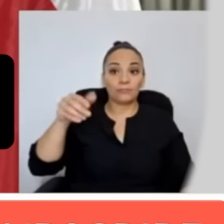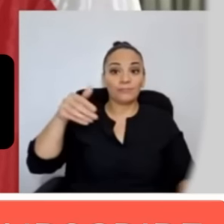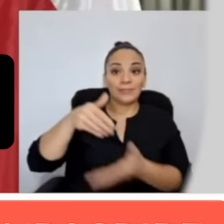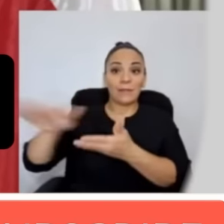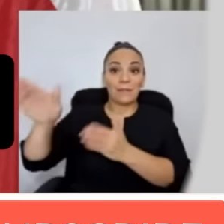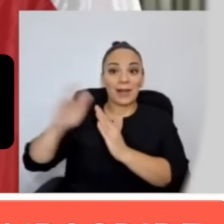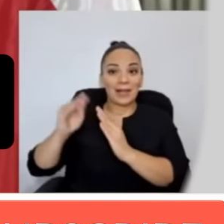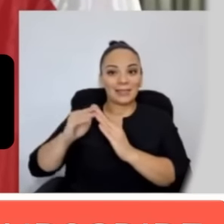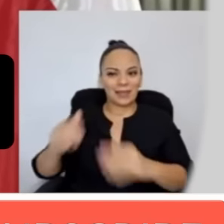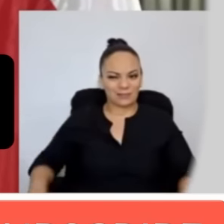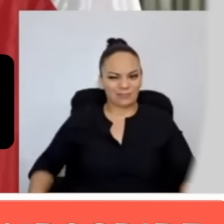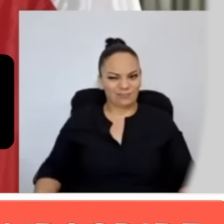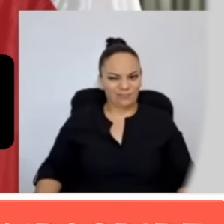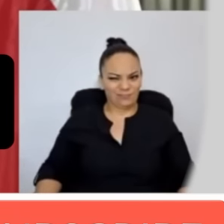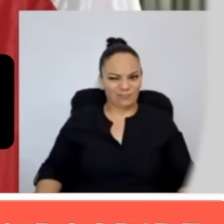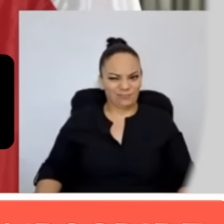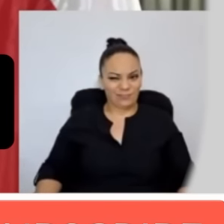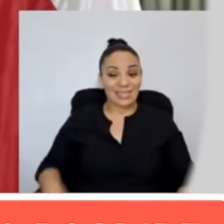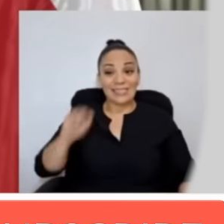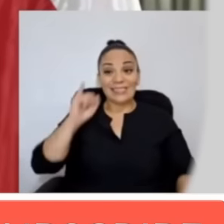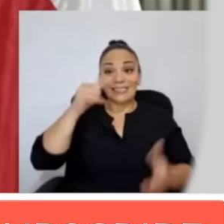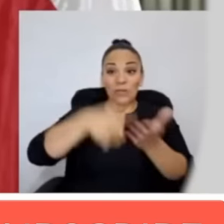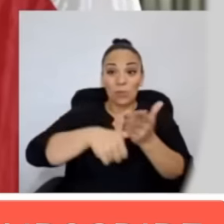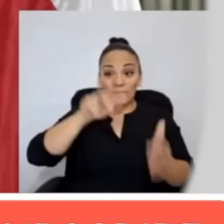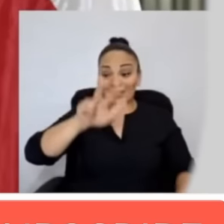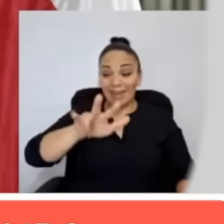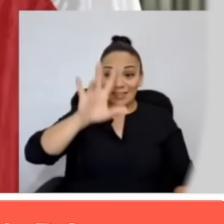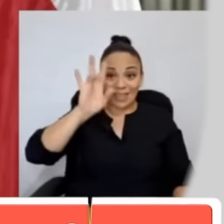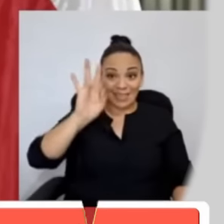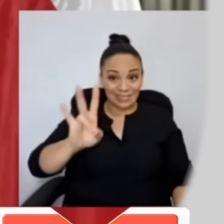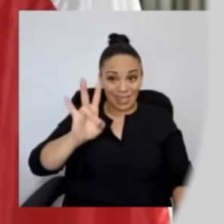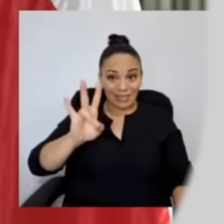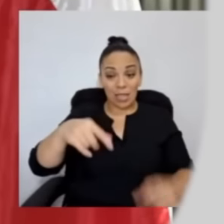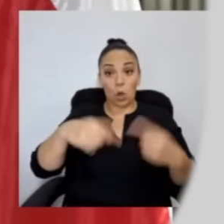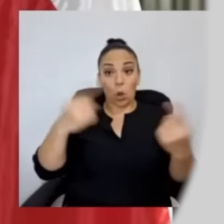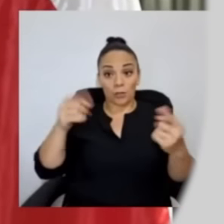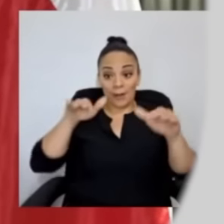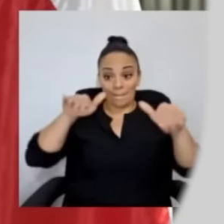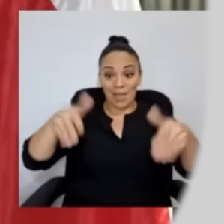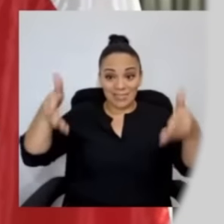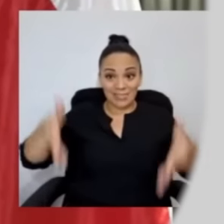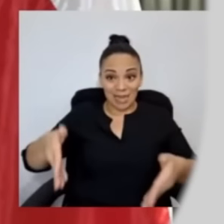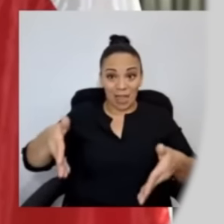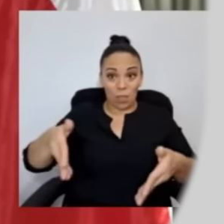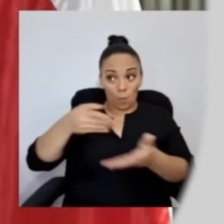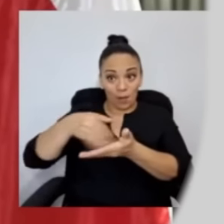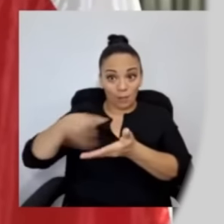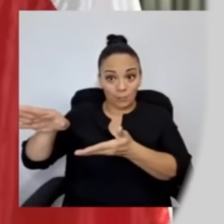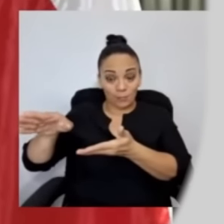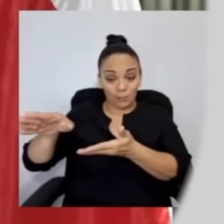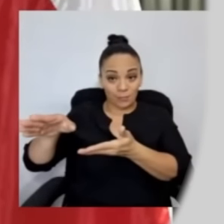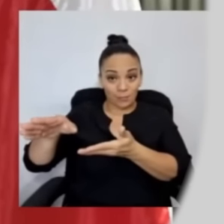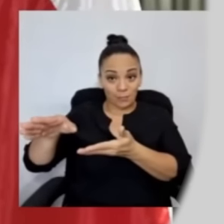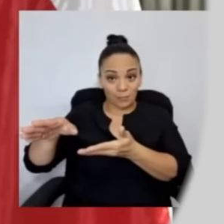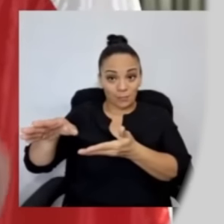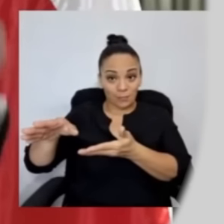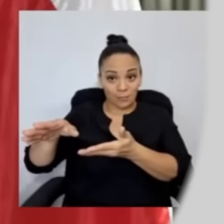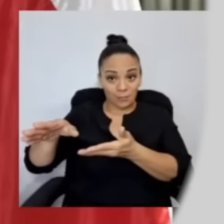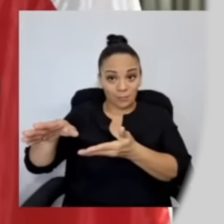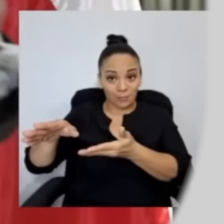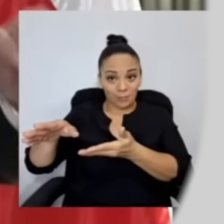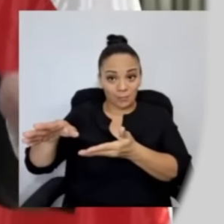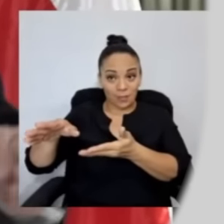Si votan 37 en contra de que este magistrado continúe, él continúa. Vea